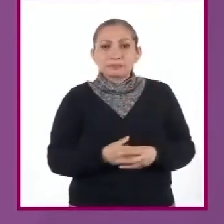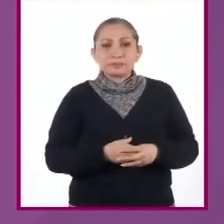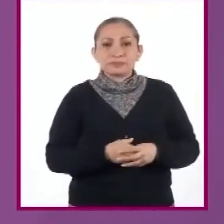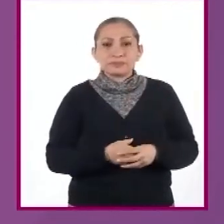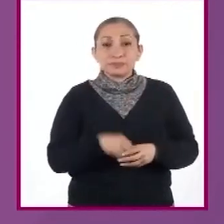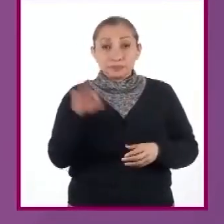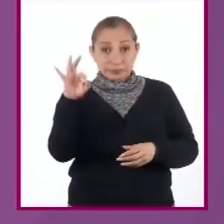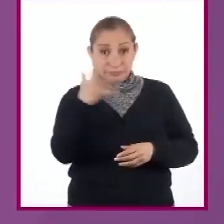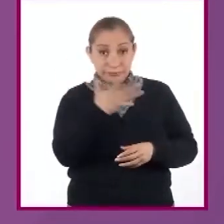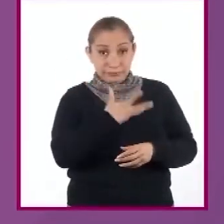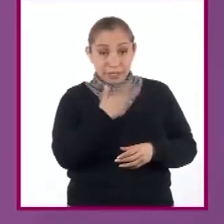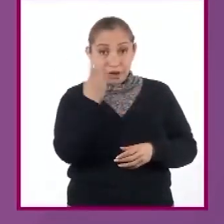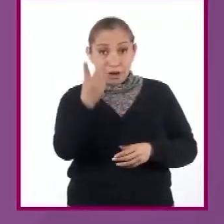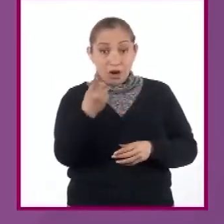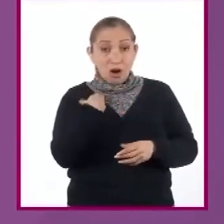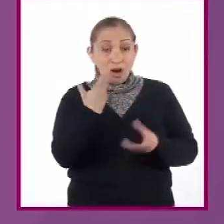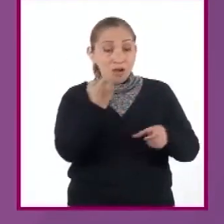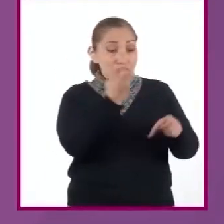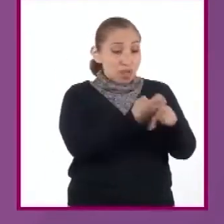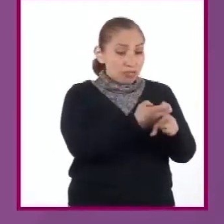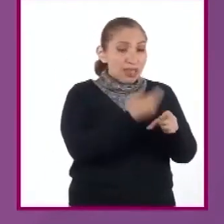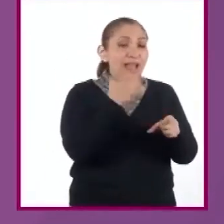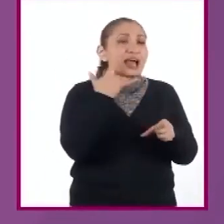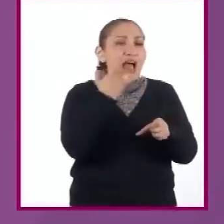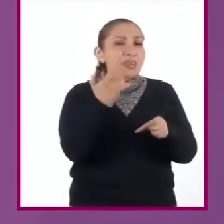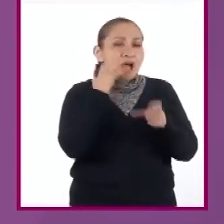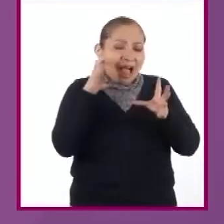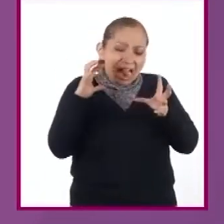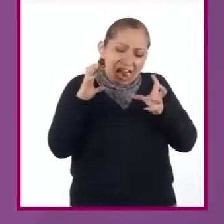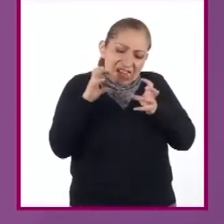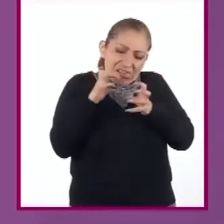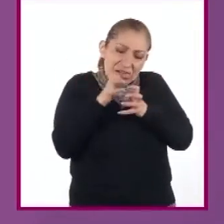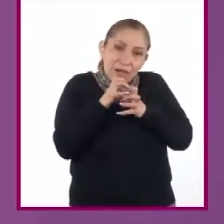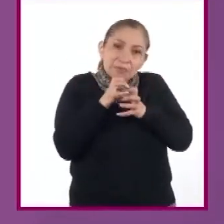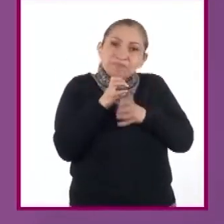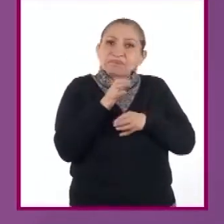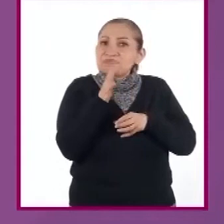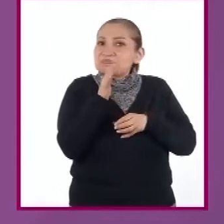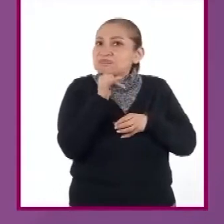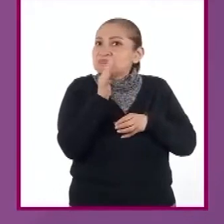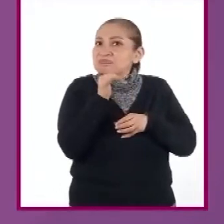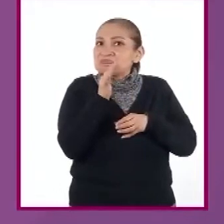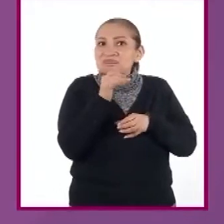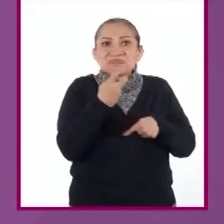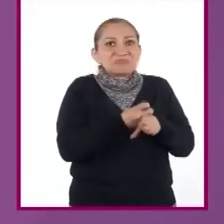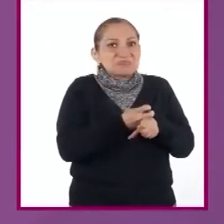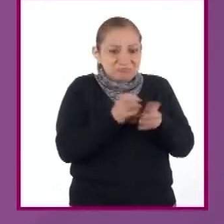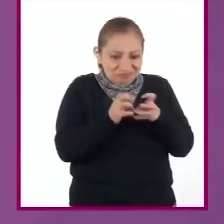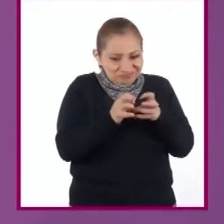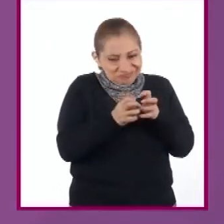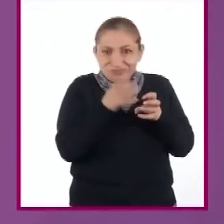Si tomamos un material sólido y tratamos de comprimirlo, no podemos.